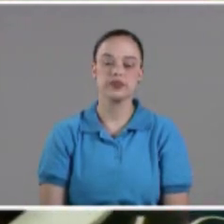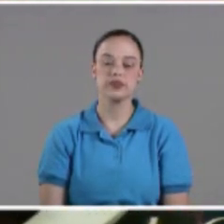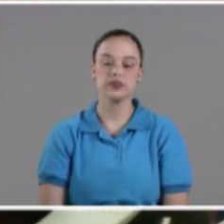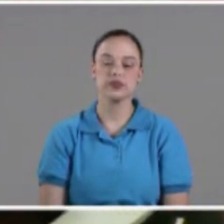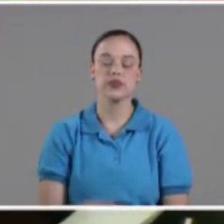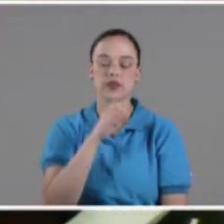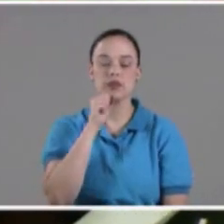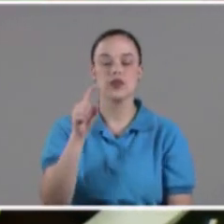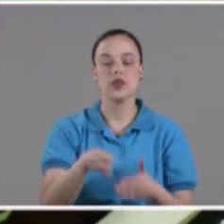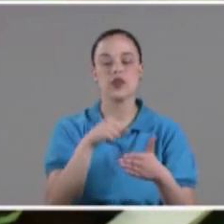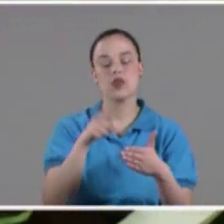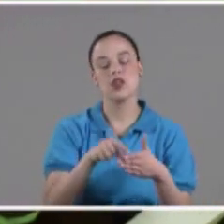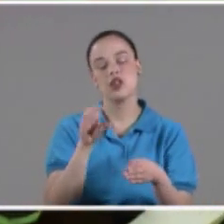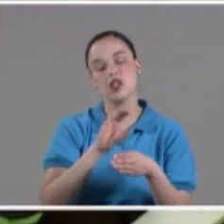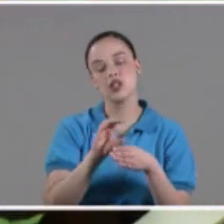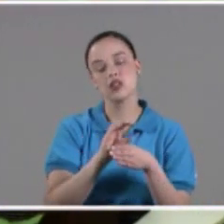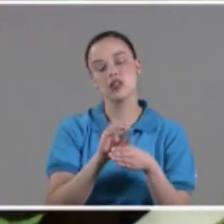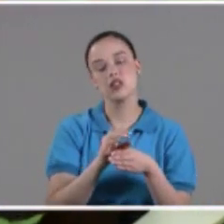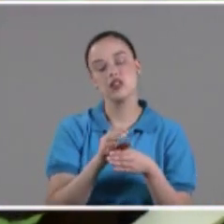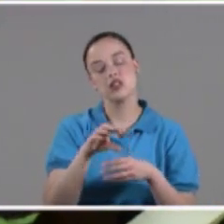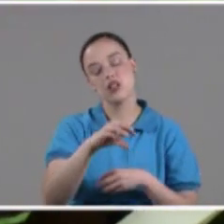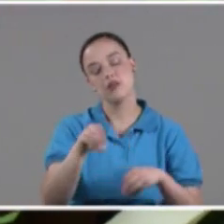es cuando las cosas cambian